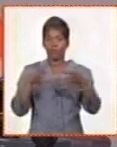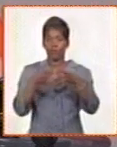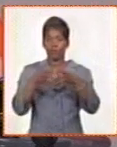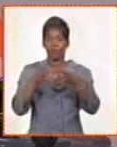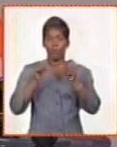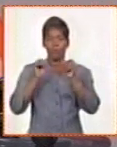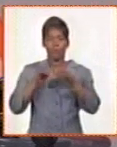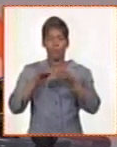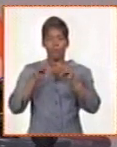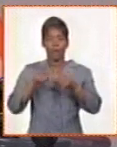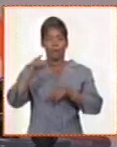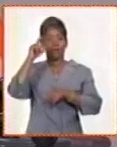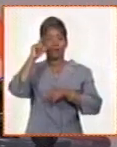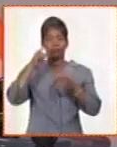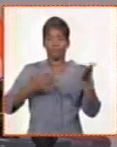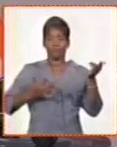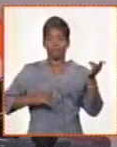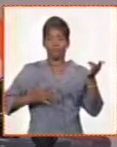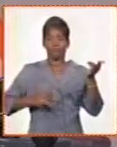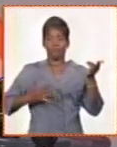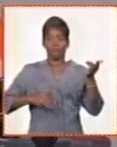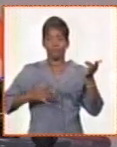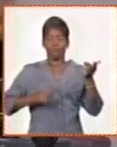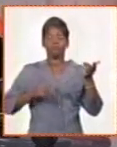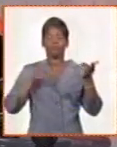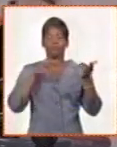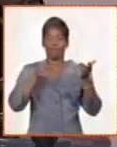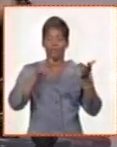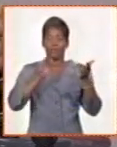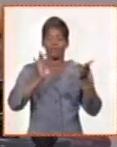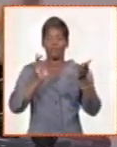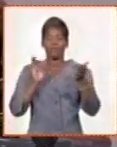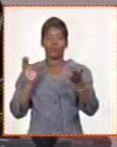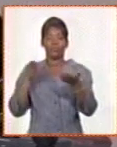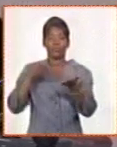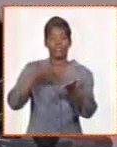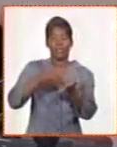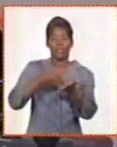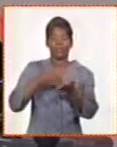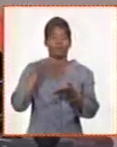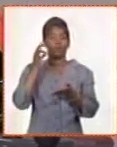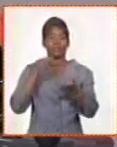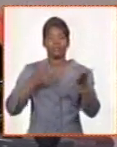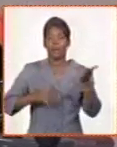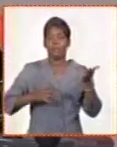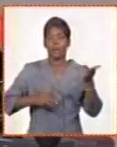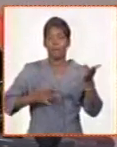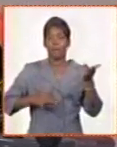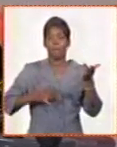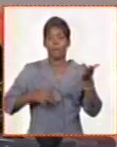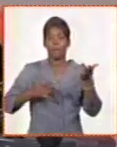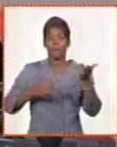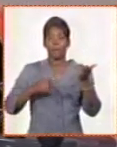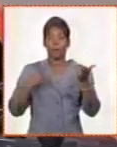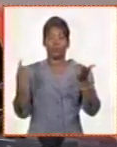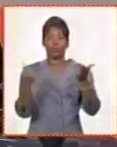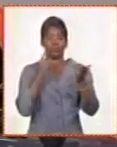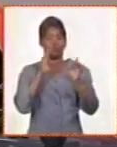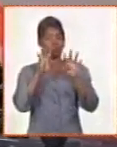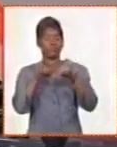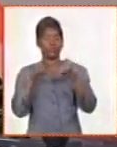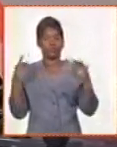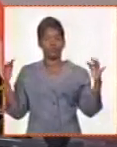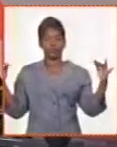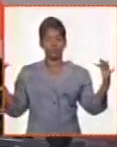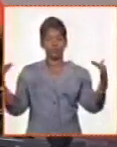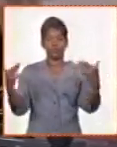Lennon, a llevar cultura a todo el que pasara por allí, sobre todo a los niños que se agruparon en el Parque John Lennon. Veamos estas